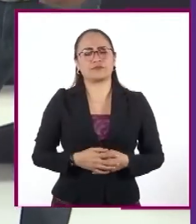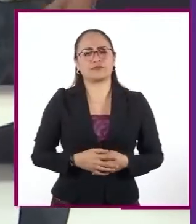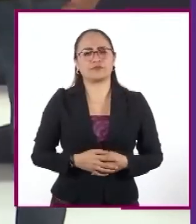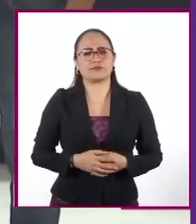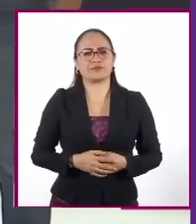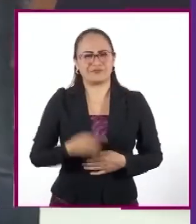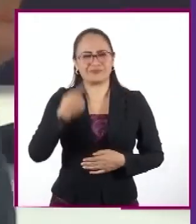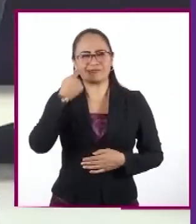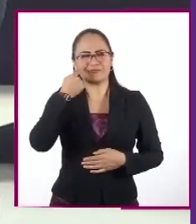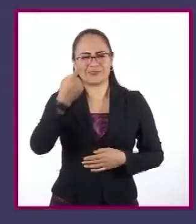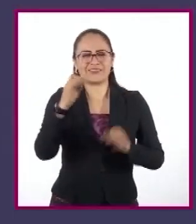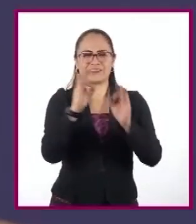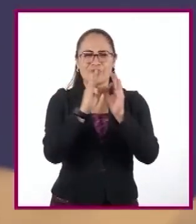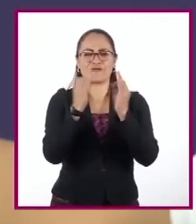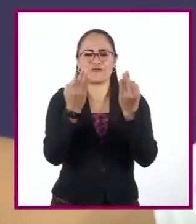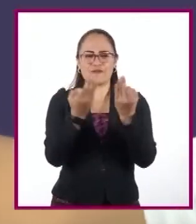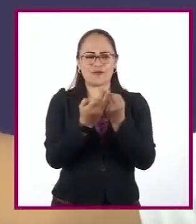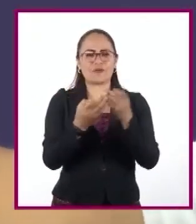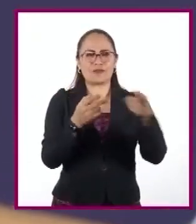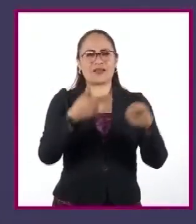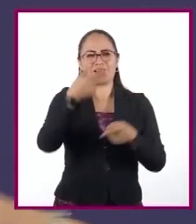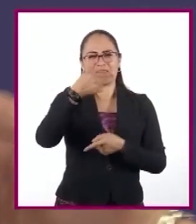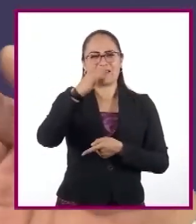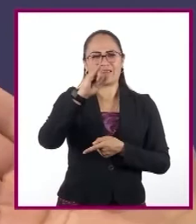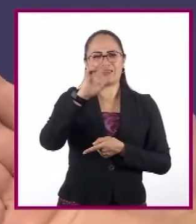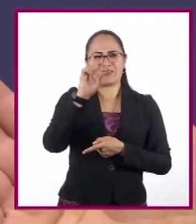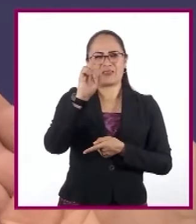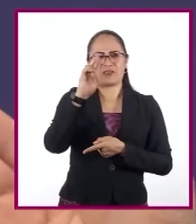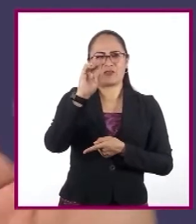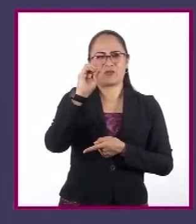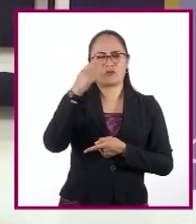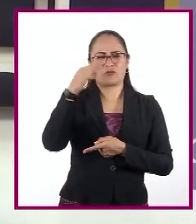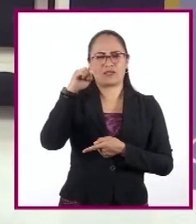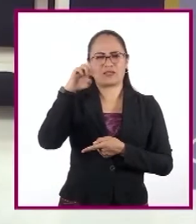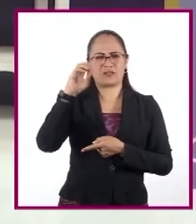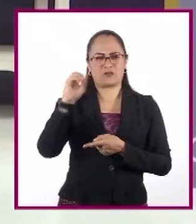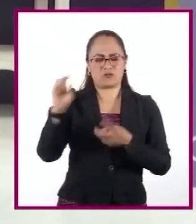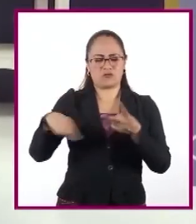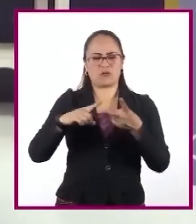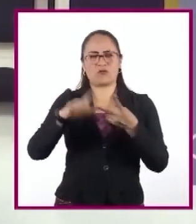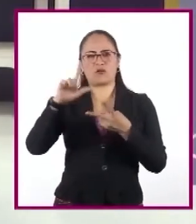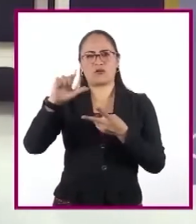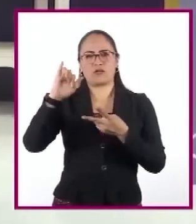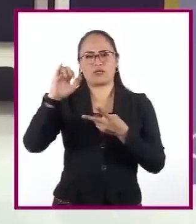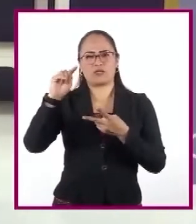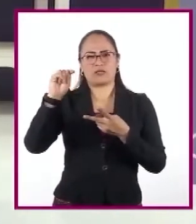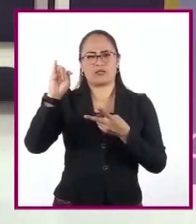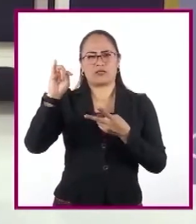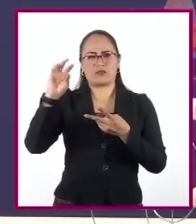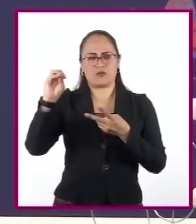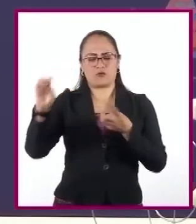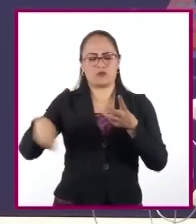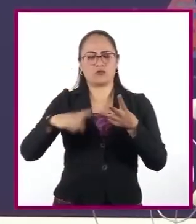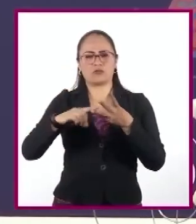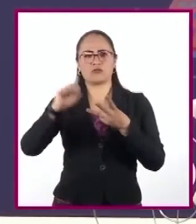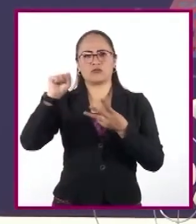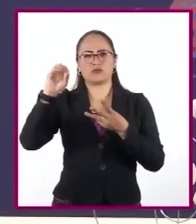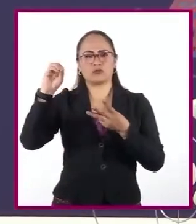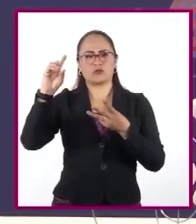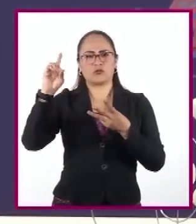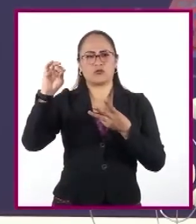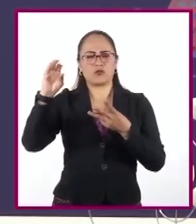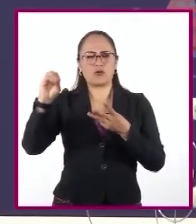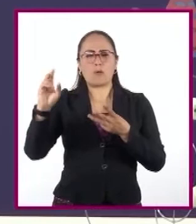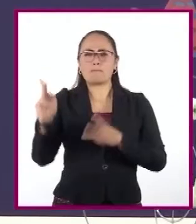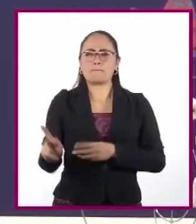Observen los modelos del hidrógeno, litio y sodio. ¿Qué